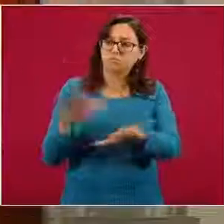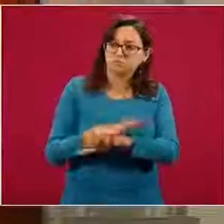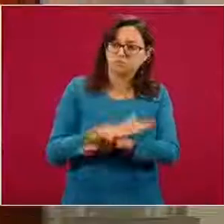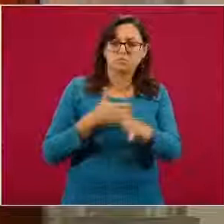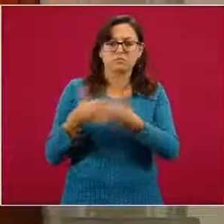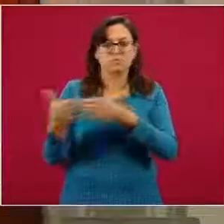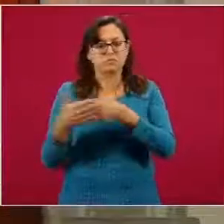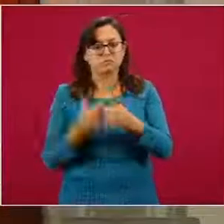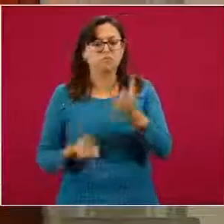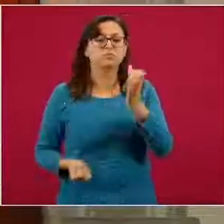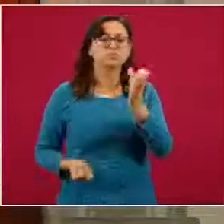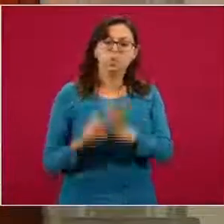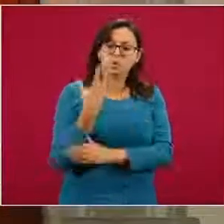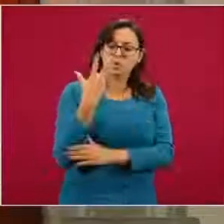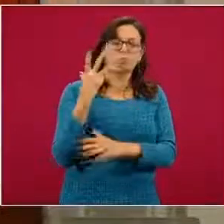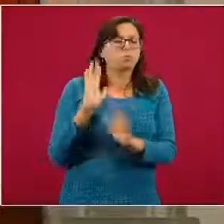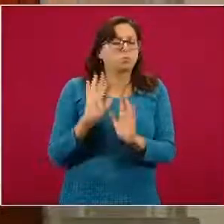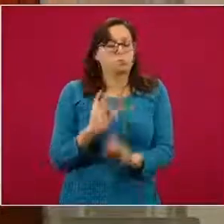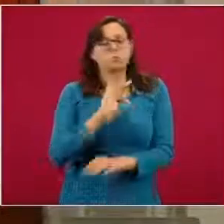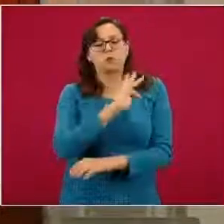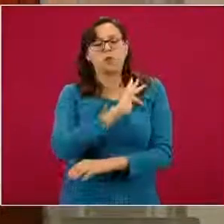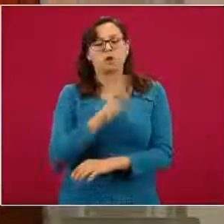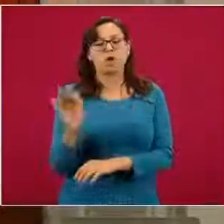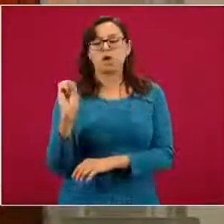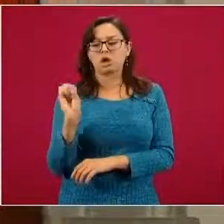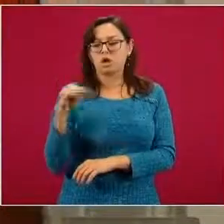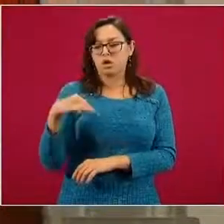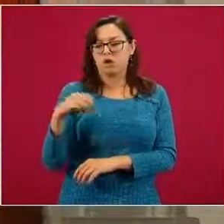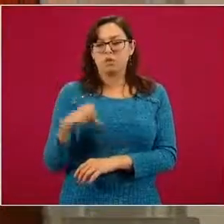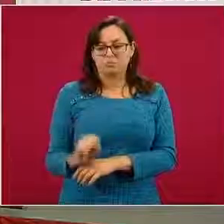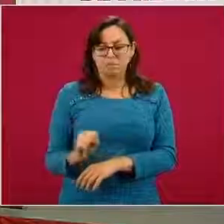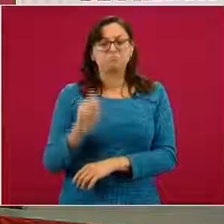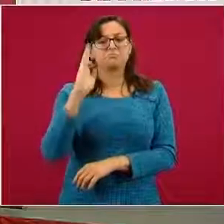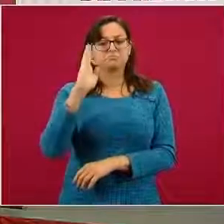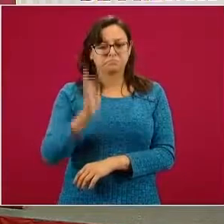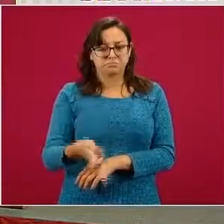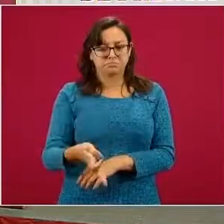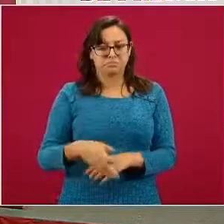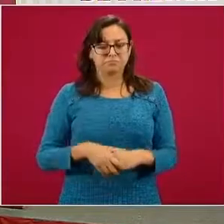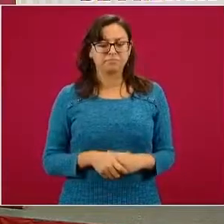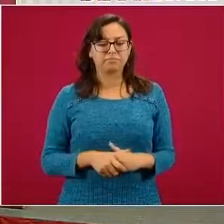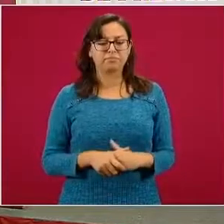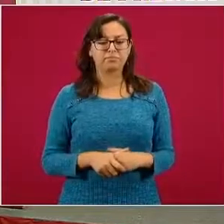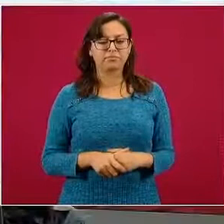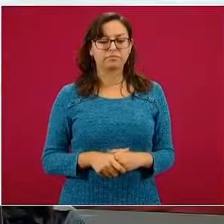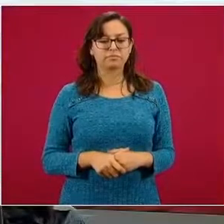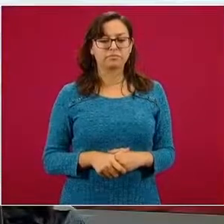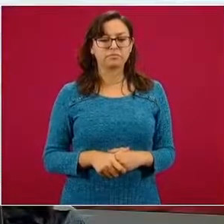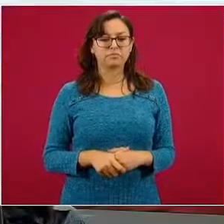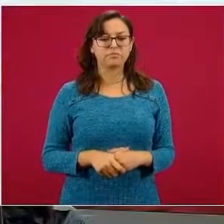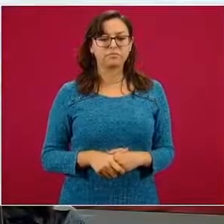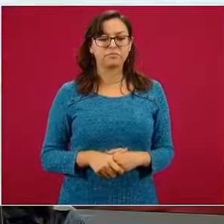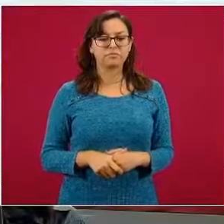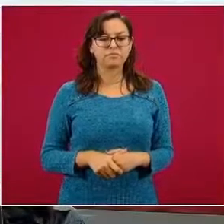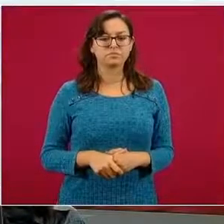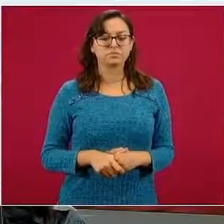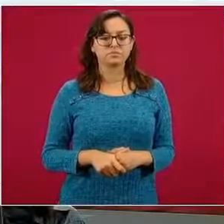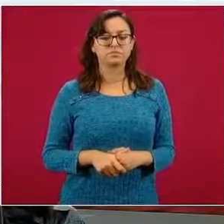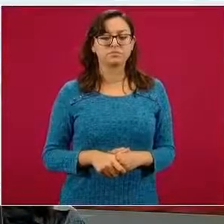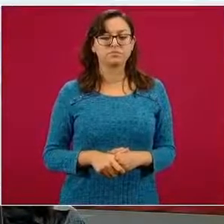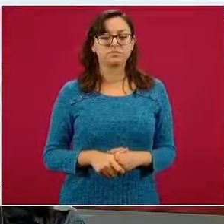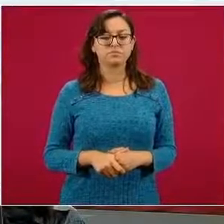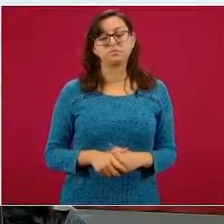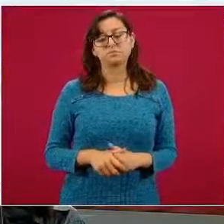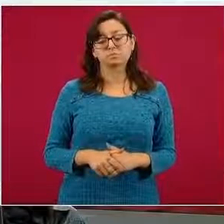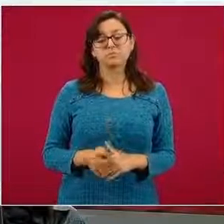actualizaciones, modificaciones o correcciones que en un momento un país podría tener en función a su estadística. Entonces sería un